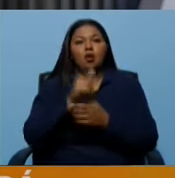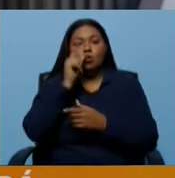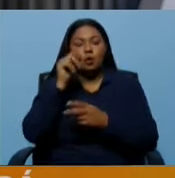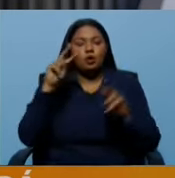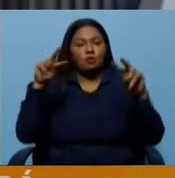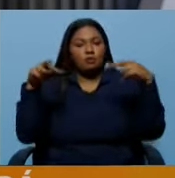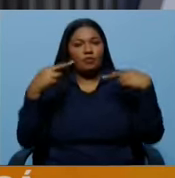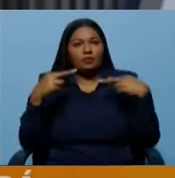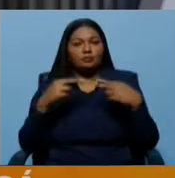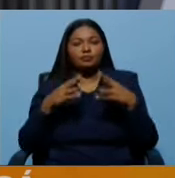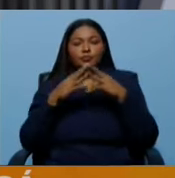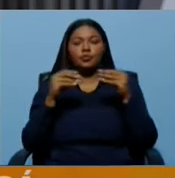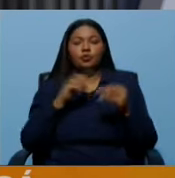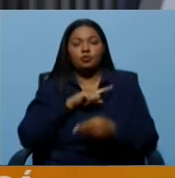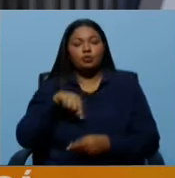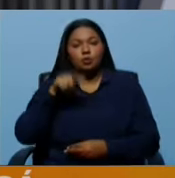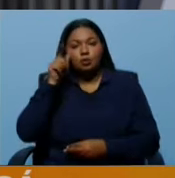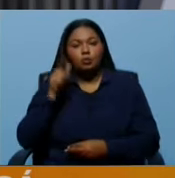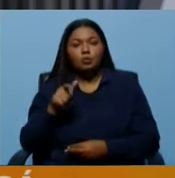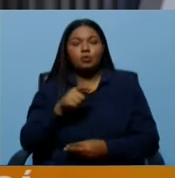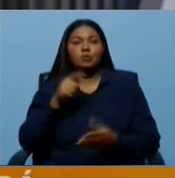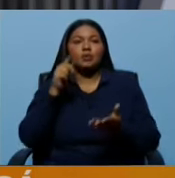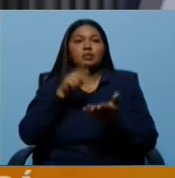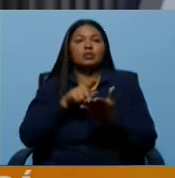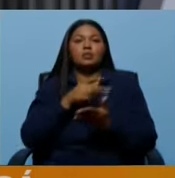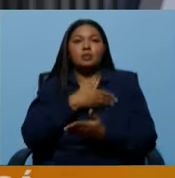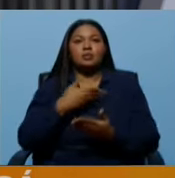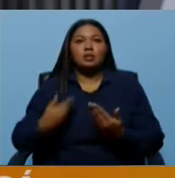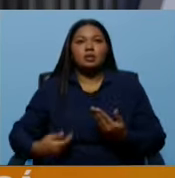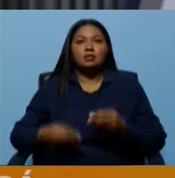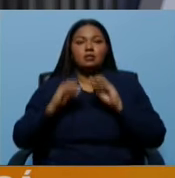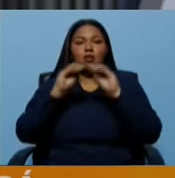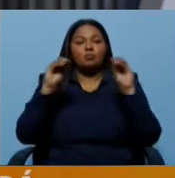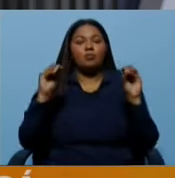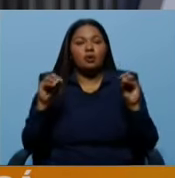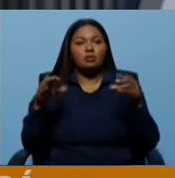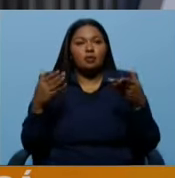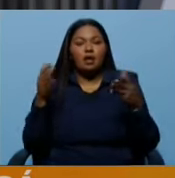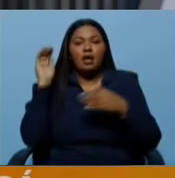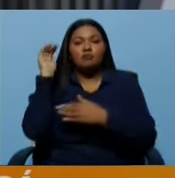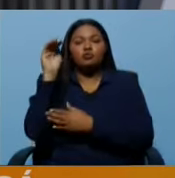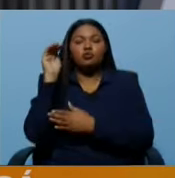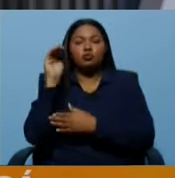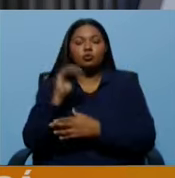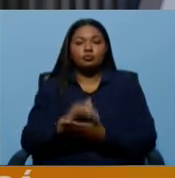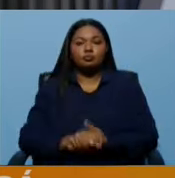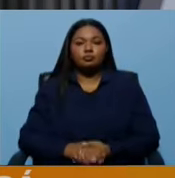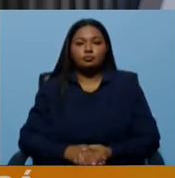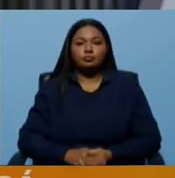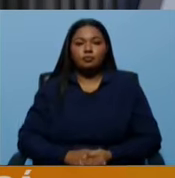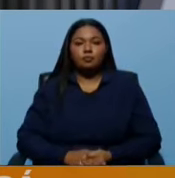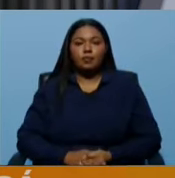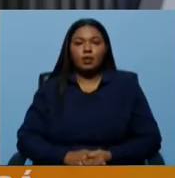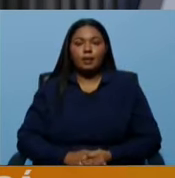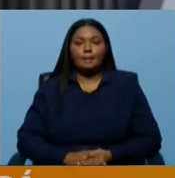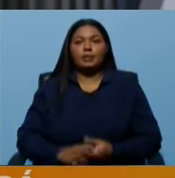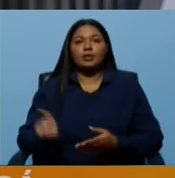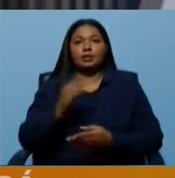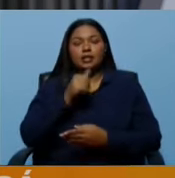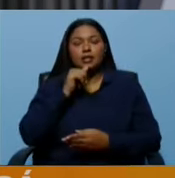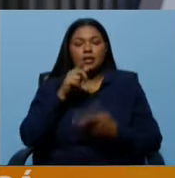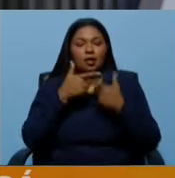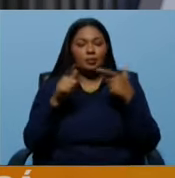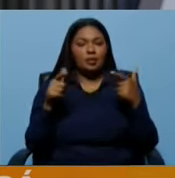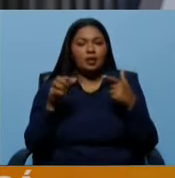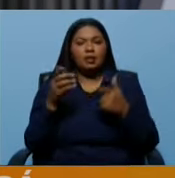escuchan, todo nuestro pueblo que estaba presente, el presidente nos está convocando es al futuro, a pasar la página de quienes quieren anclarnos